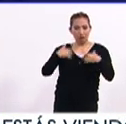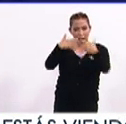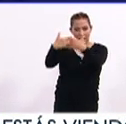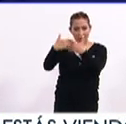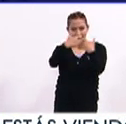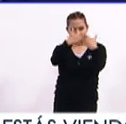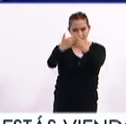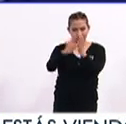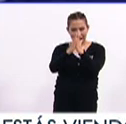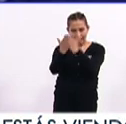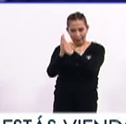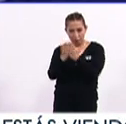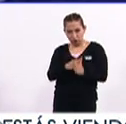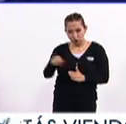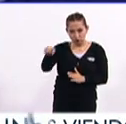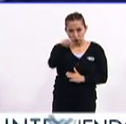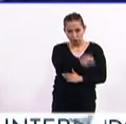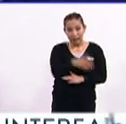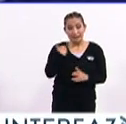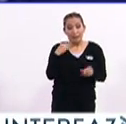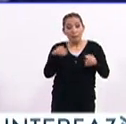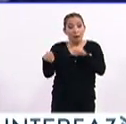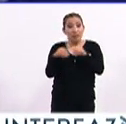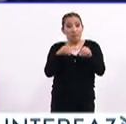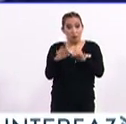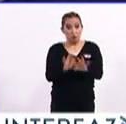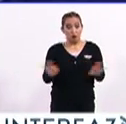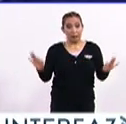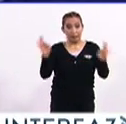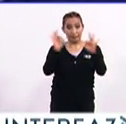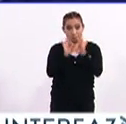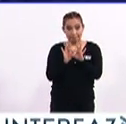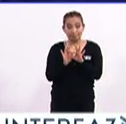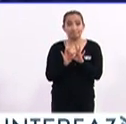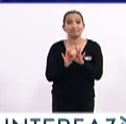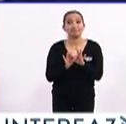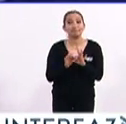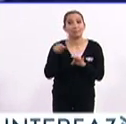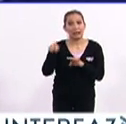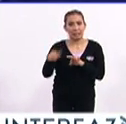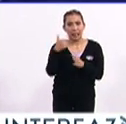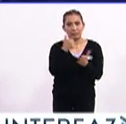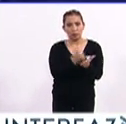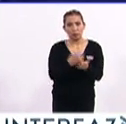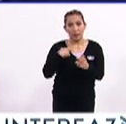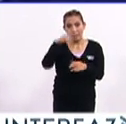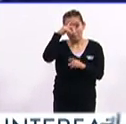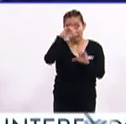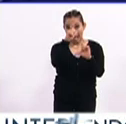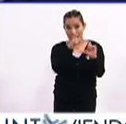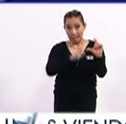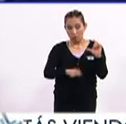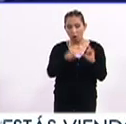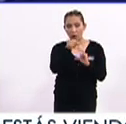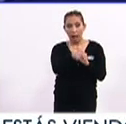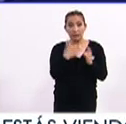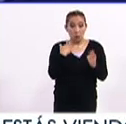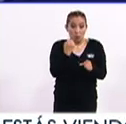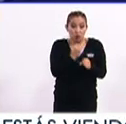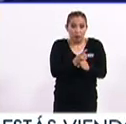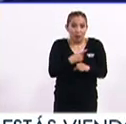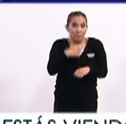editores, este movimiento del libro que es muy importante en la ciudad y en el país, pues es